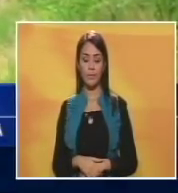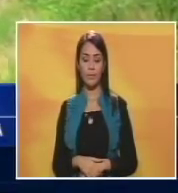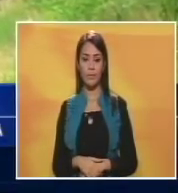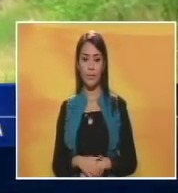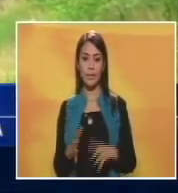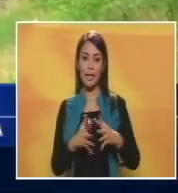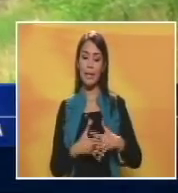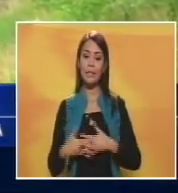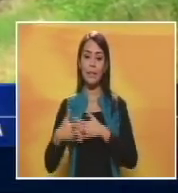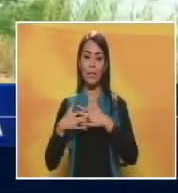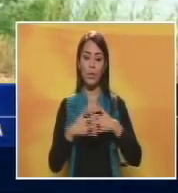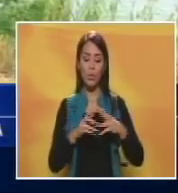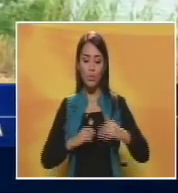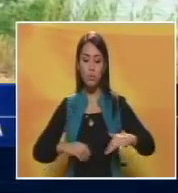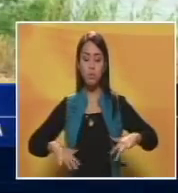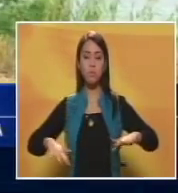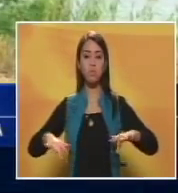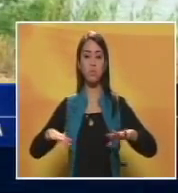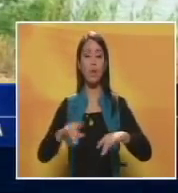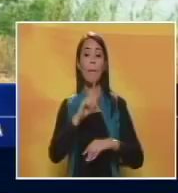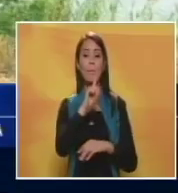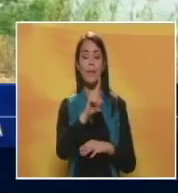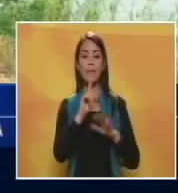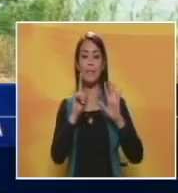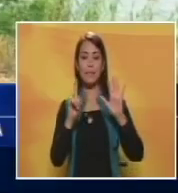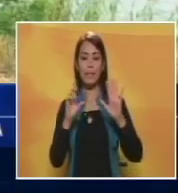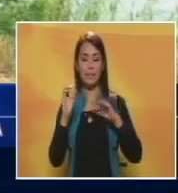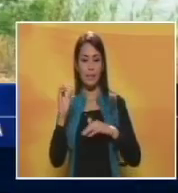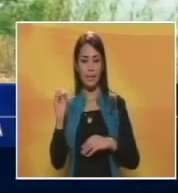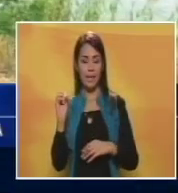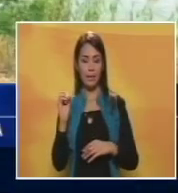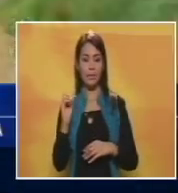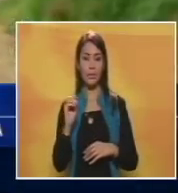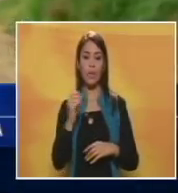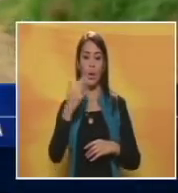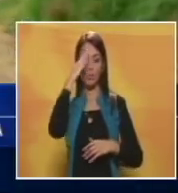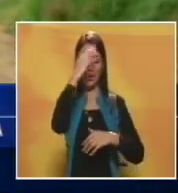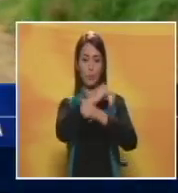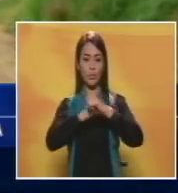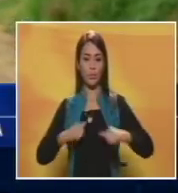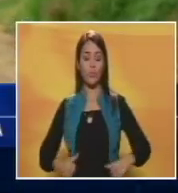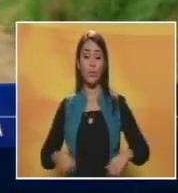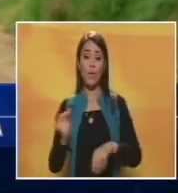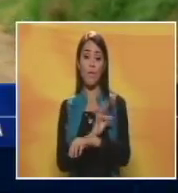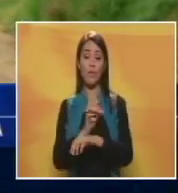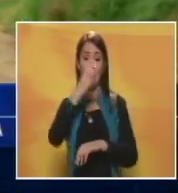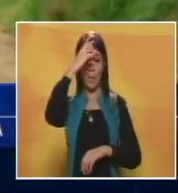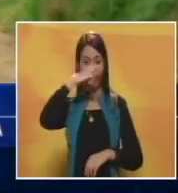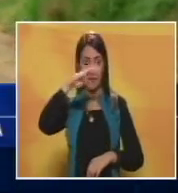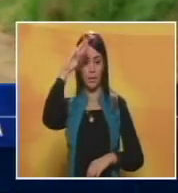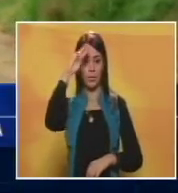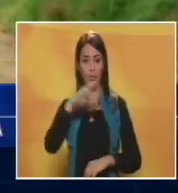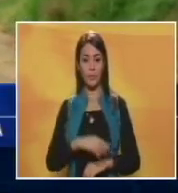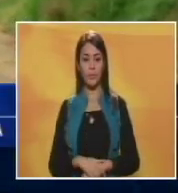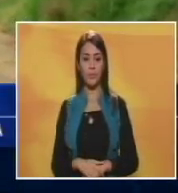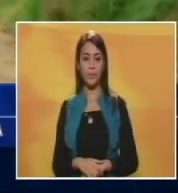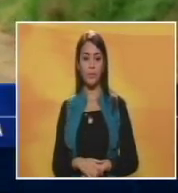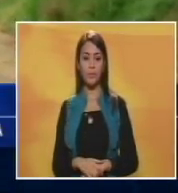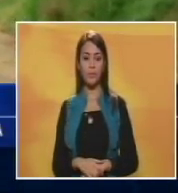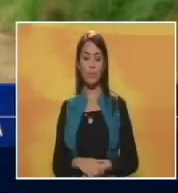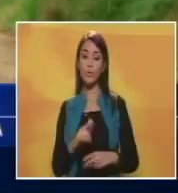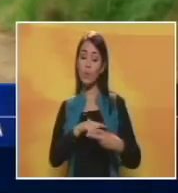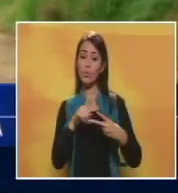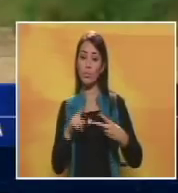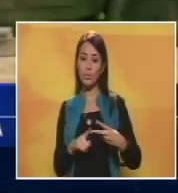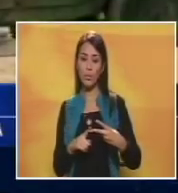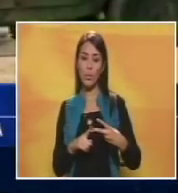Estados Unidos desplegará unos 1.600 soldados de la Guardia Nacional en su frontera con México. Texas, Nuevo México y